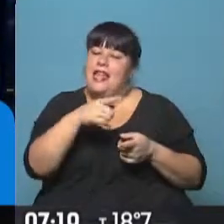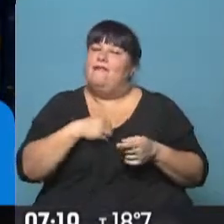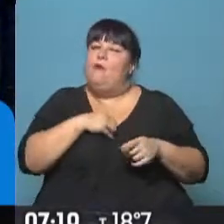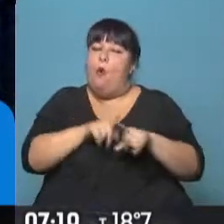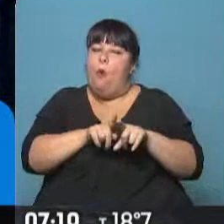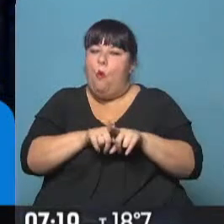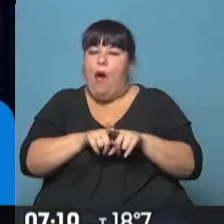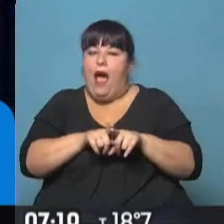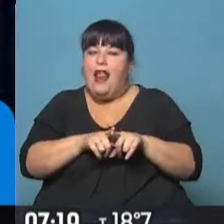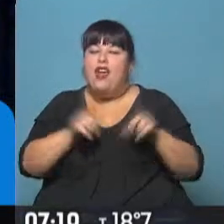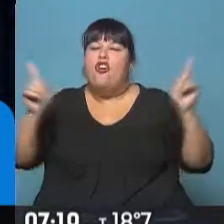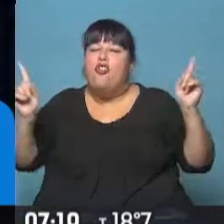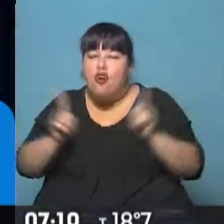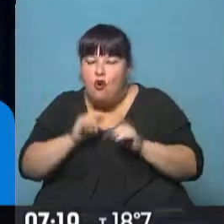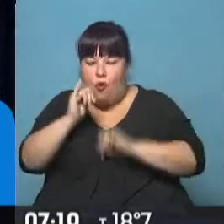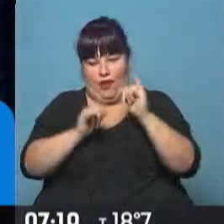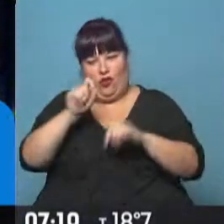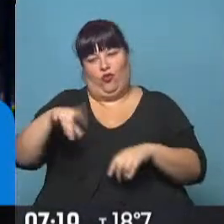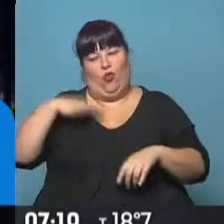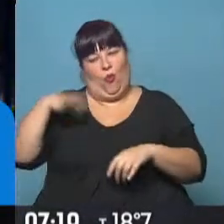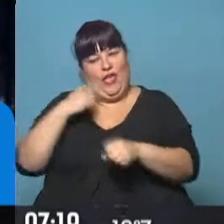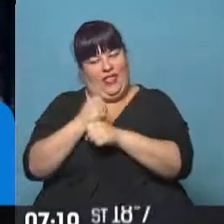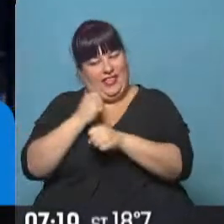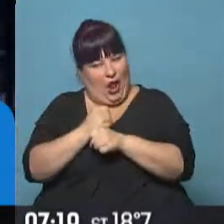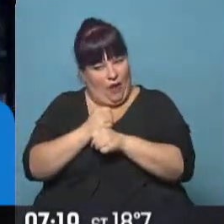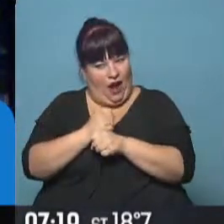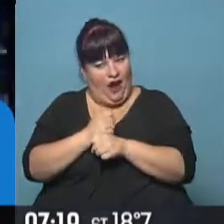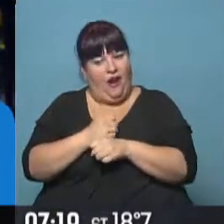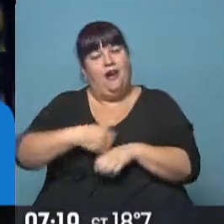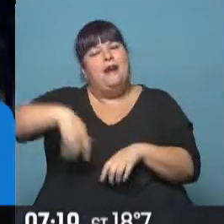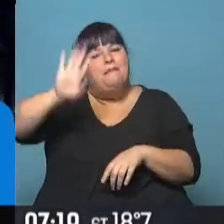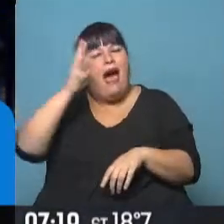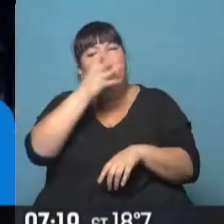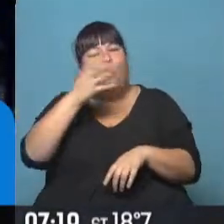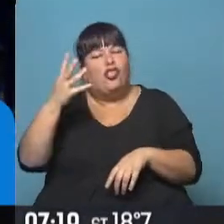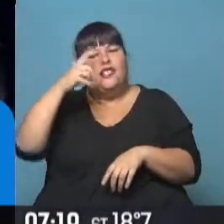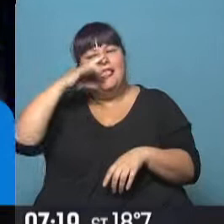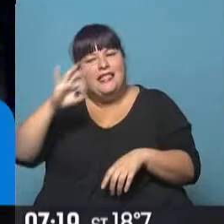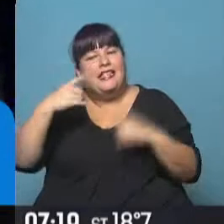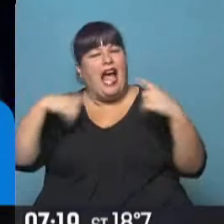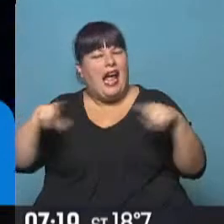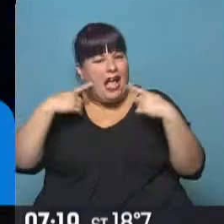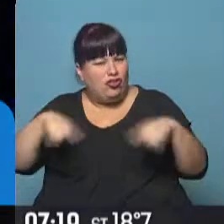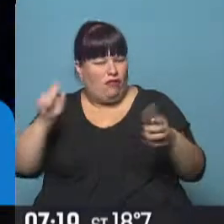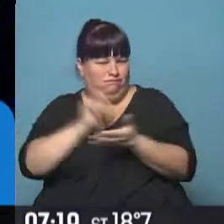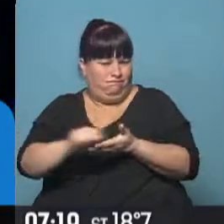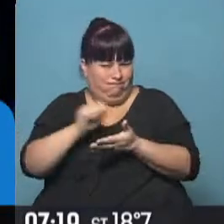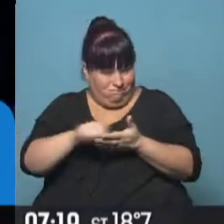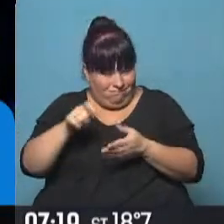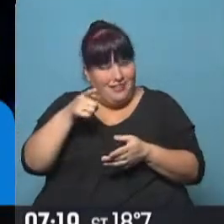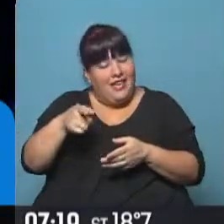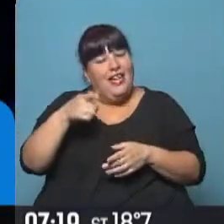siente que está resumida su vida profesional, con más de 470 canciones compuestas.